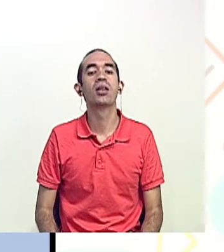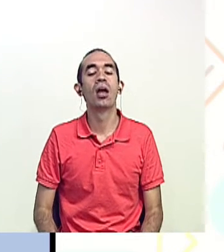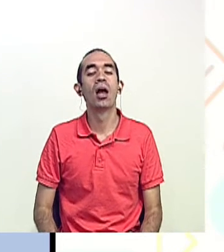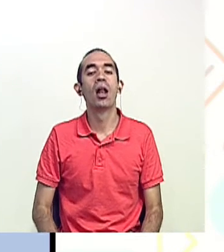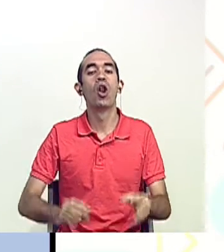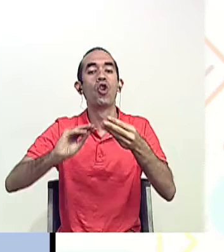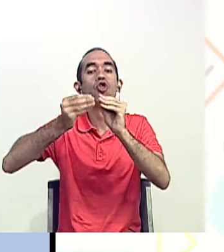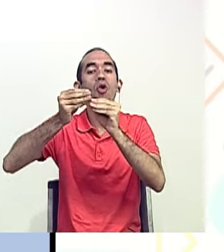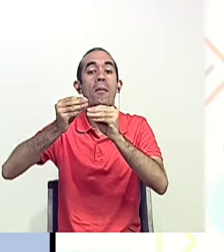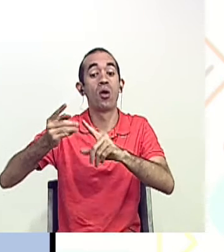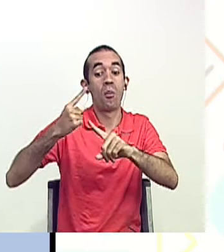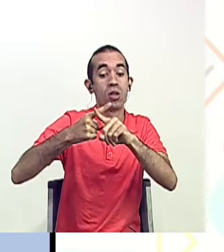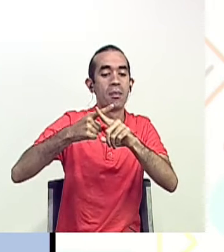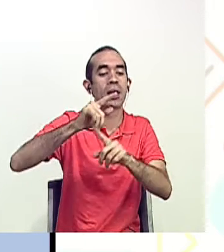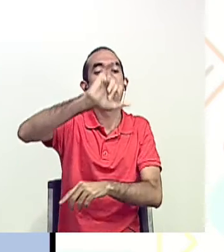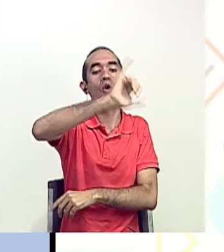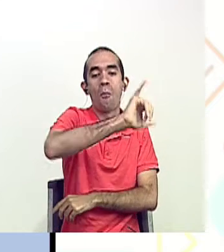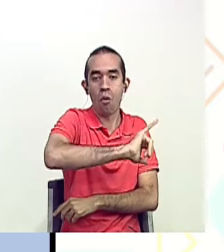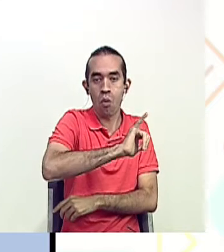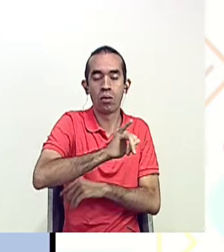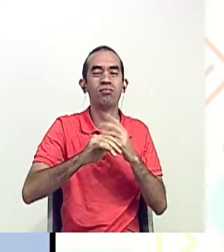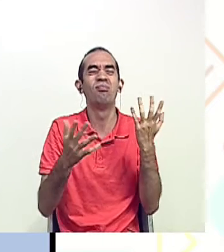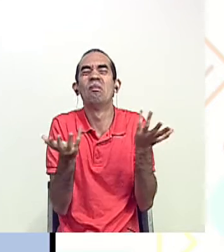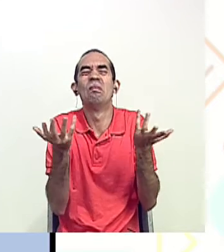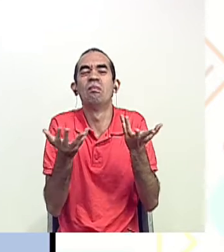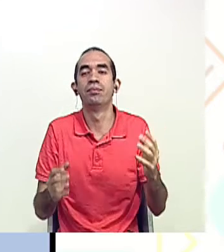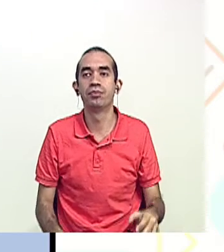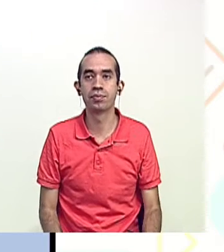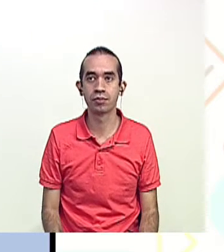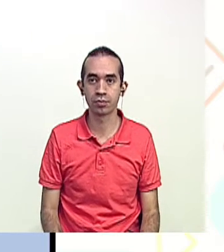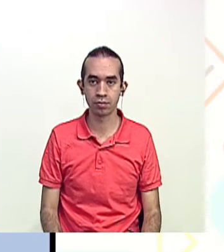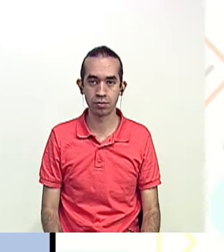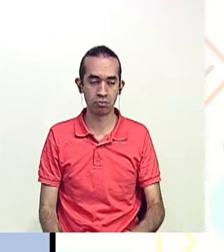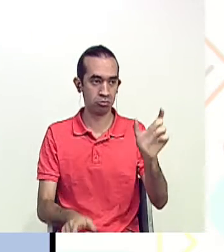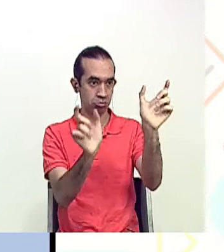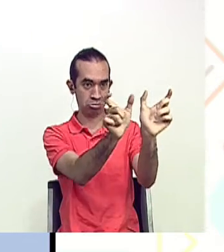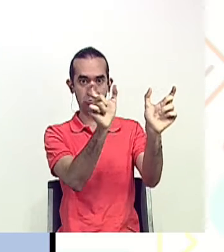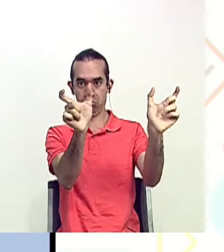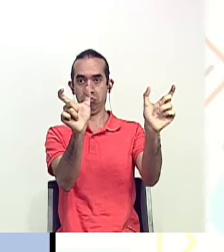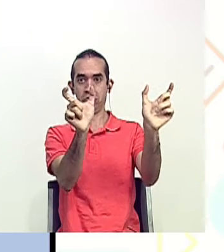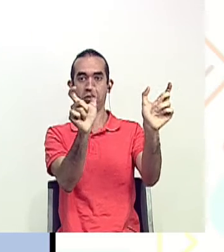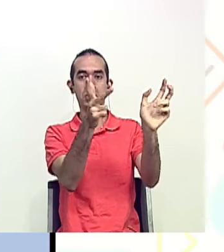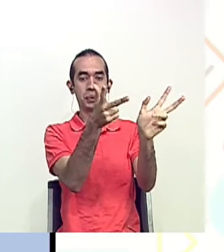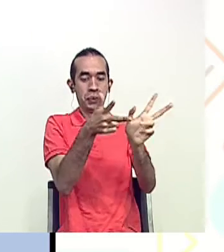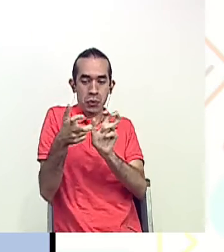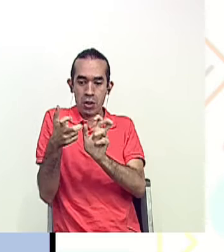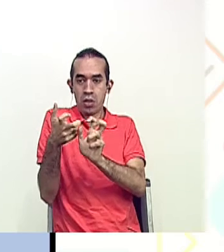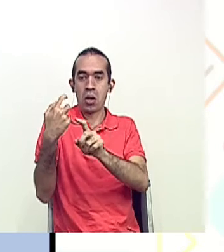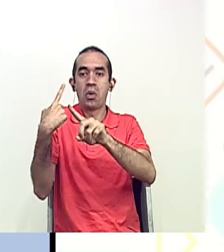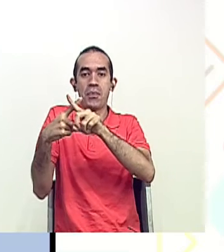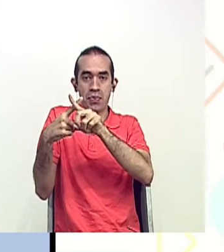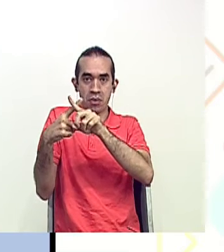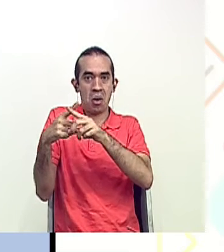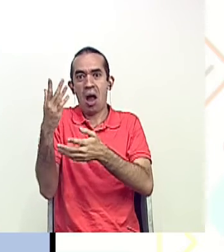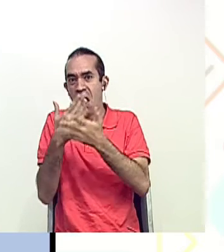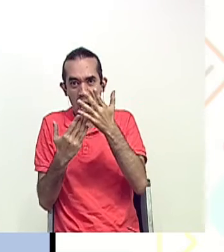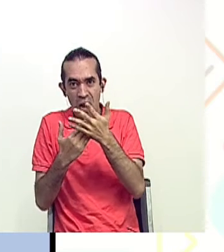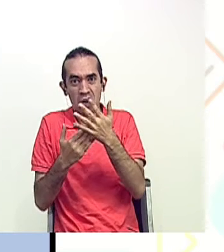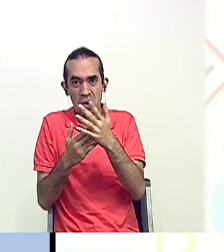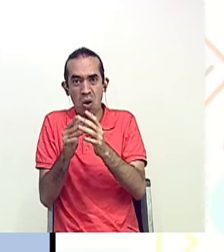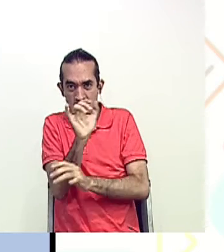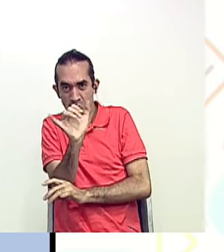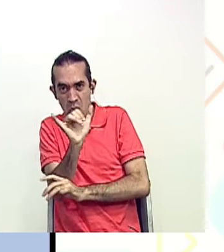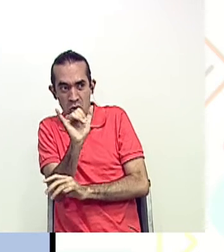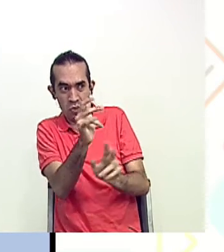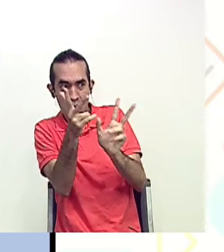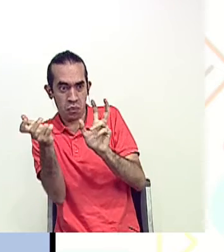Para factorizar una expresión por factor común, observamos detenidamente y vemos si